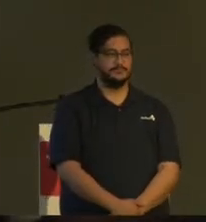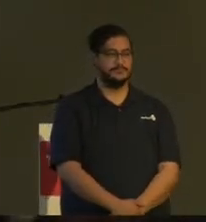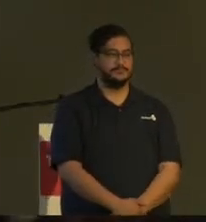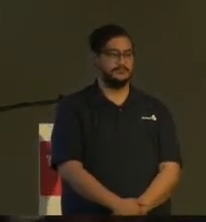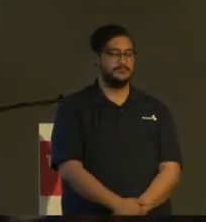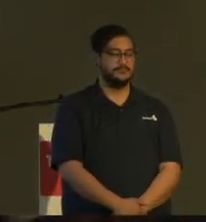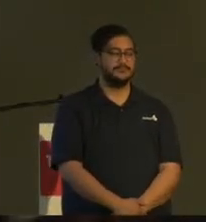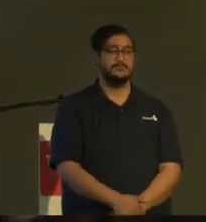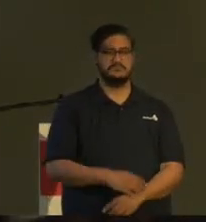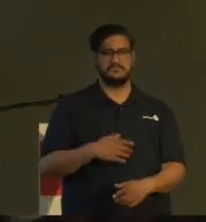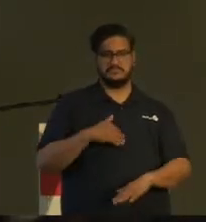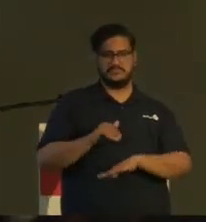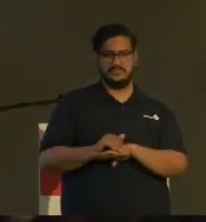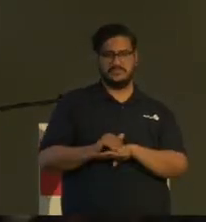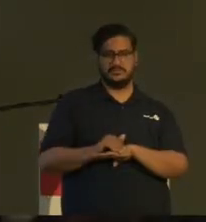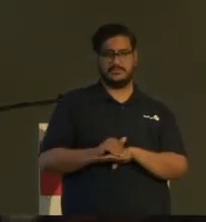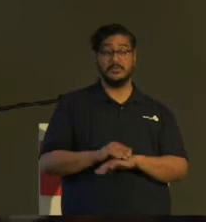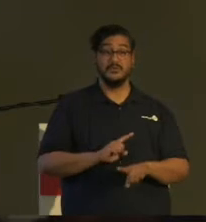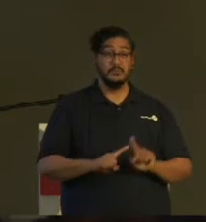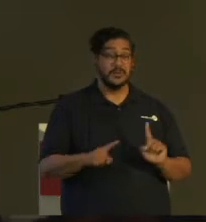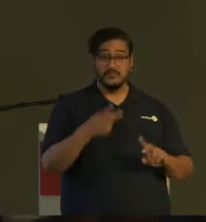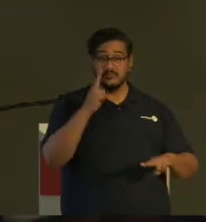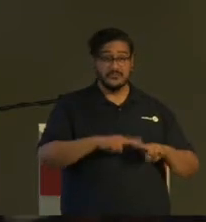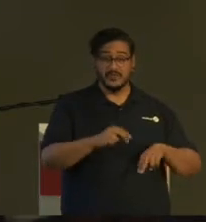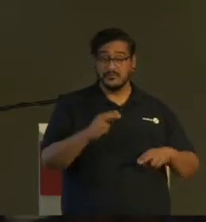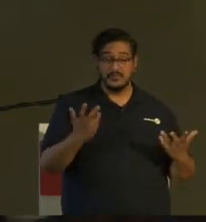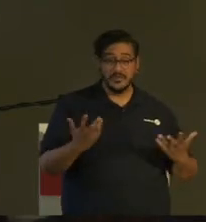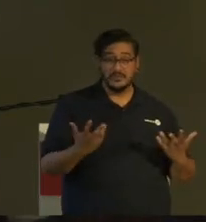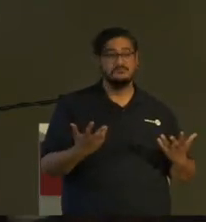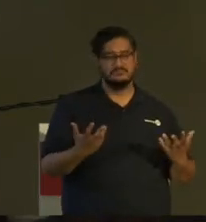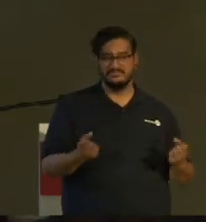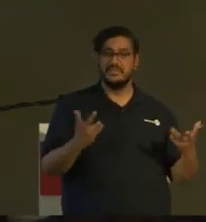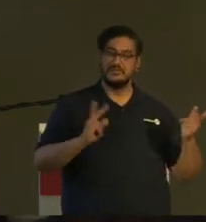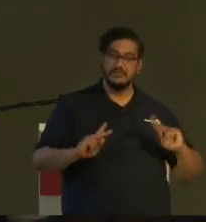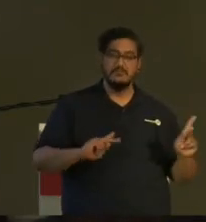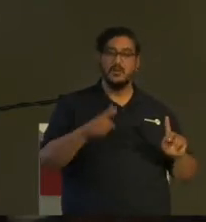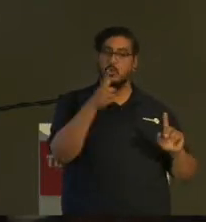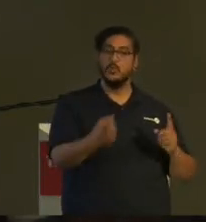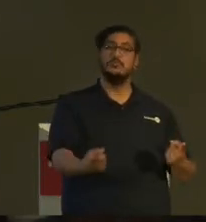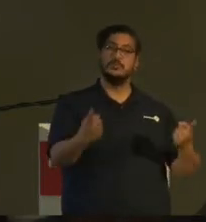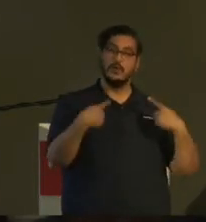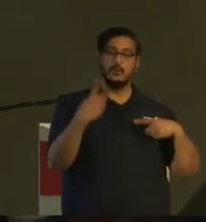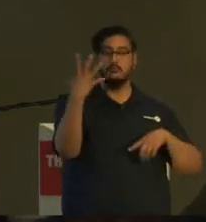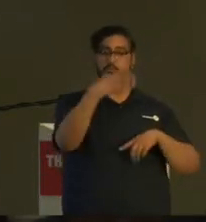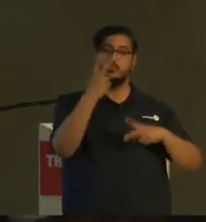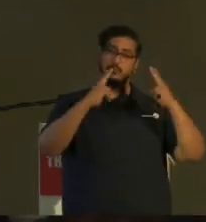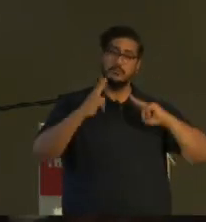But what no longer seems at all amusing is the ever greater number of people who come to the beauty salon to